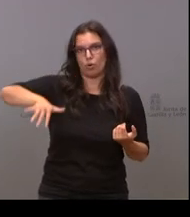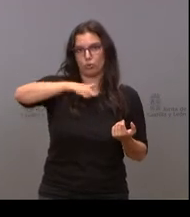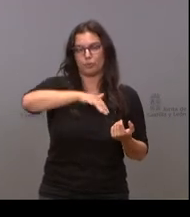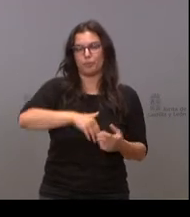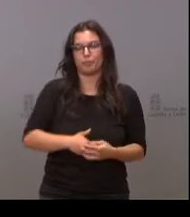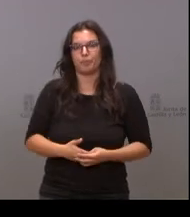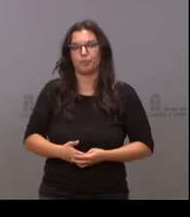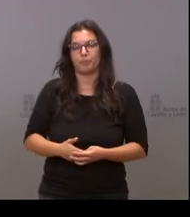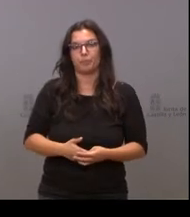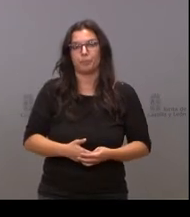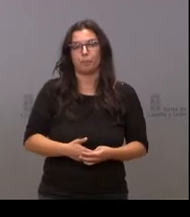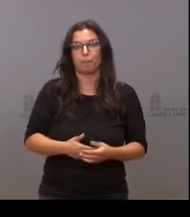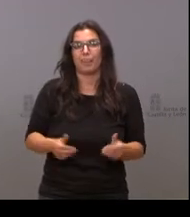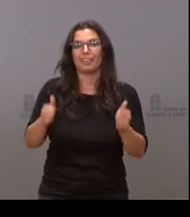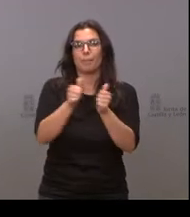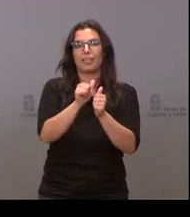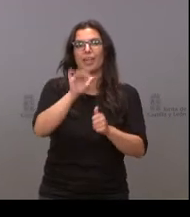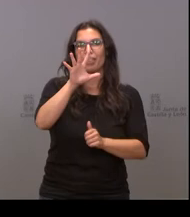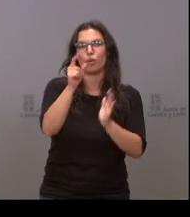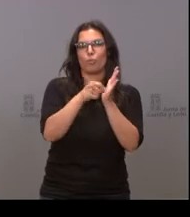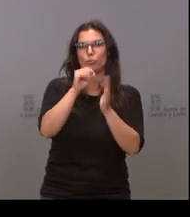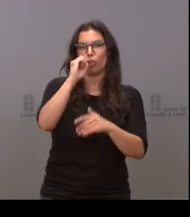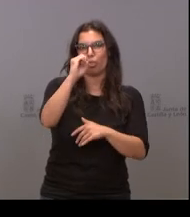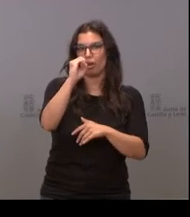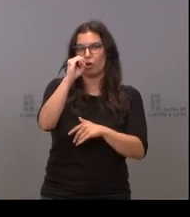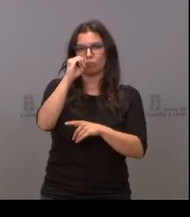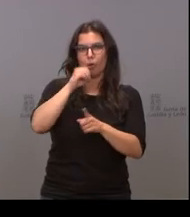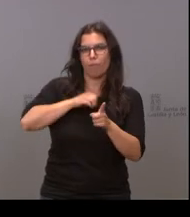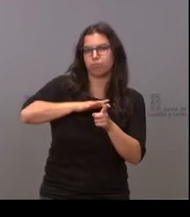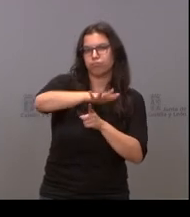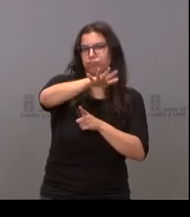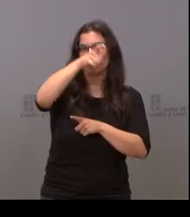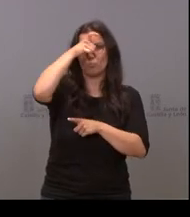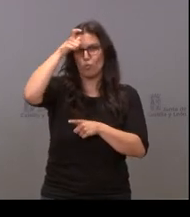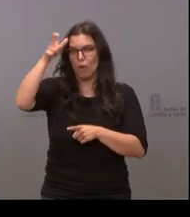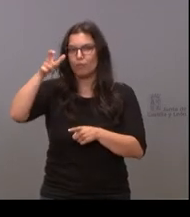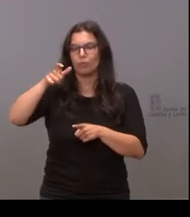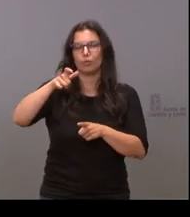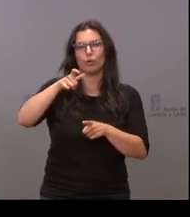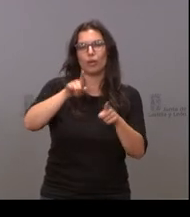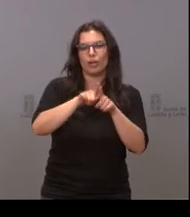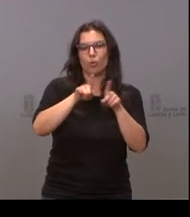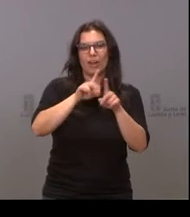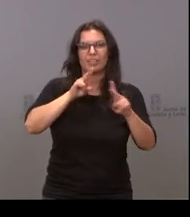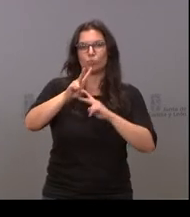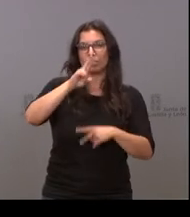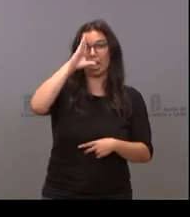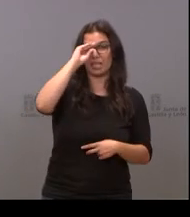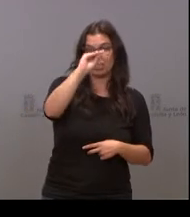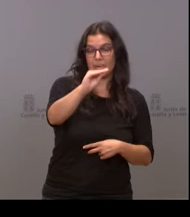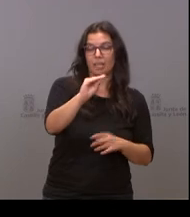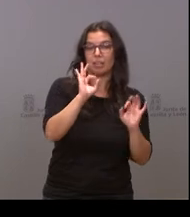la dependencia 5.0 entra por tanto de lleno en el medio rural como una respuesta inteligente por un lado